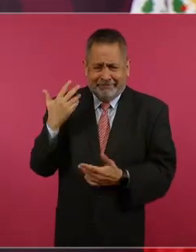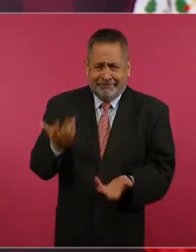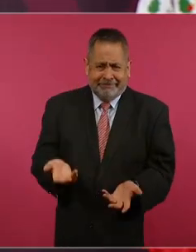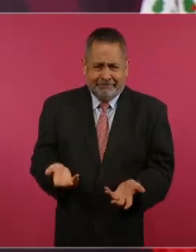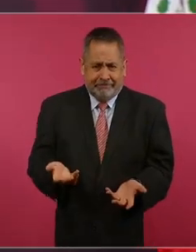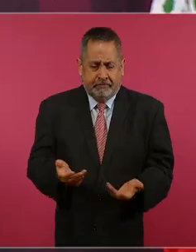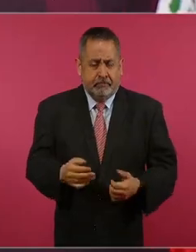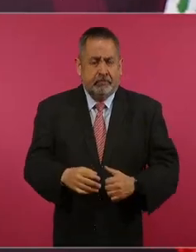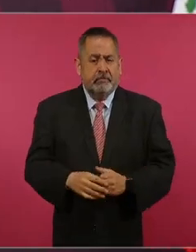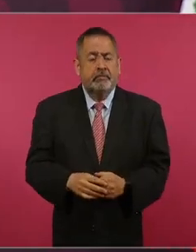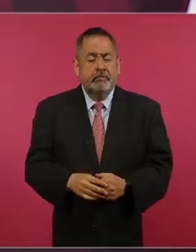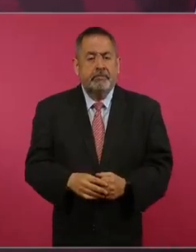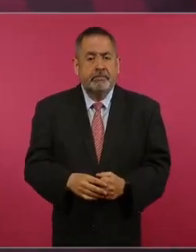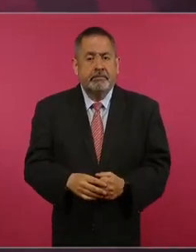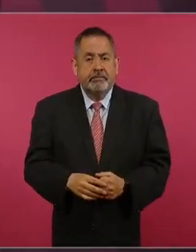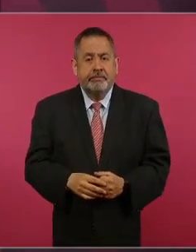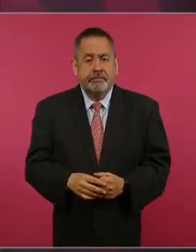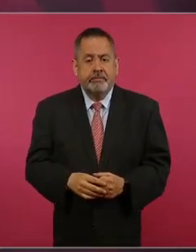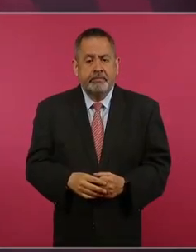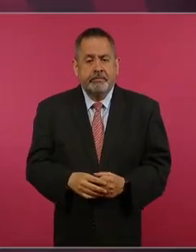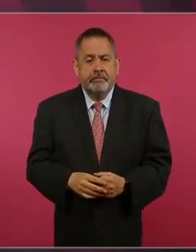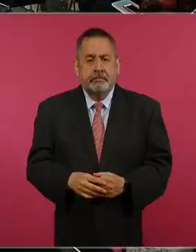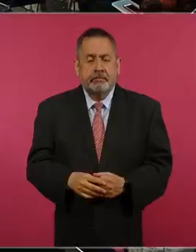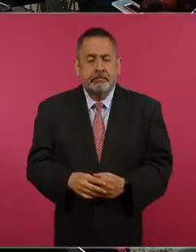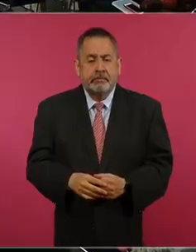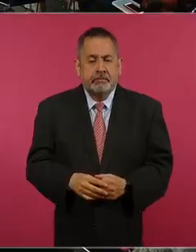¿Ustedes por qué? Bueno,